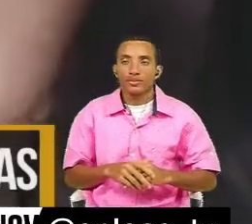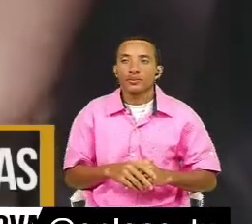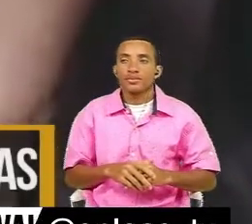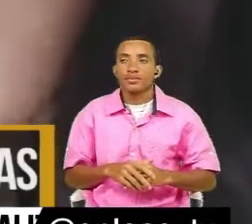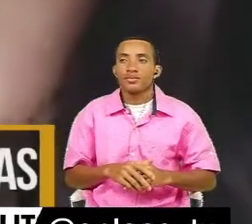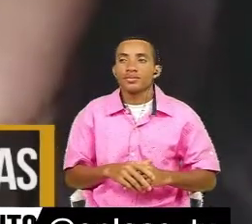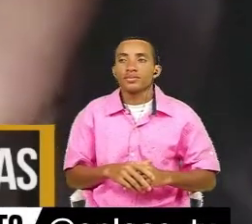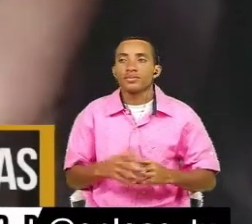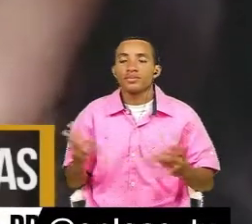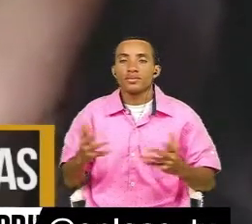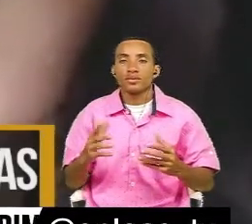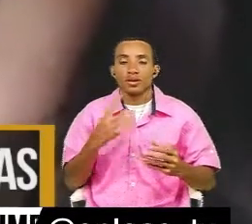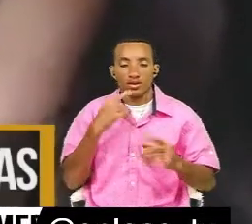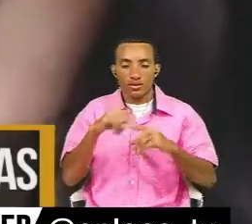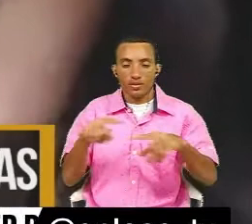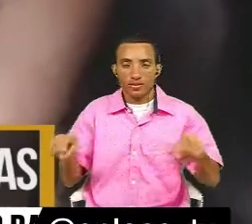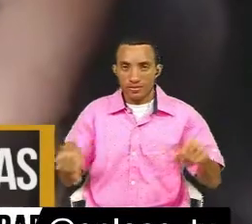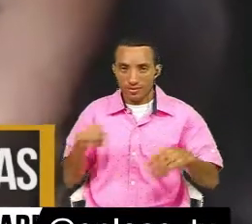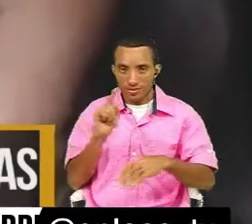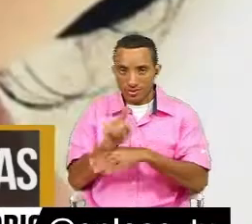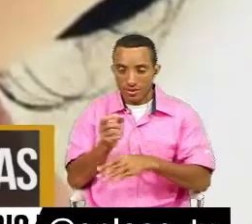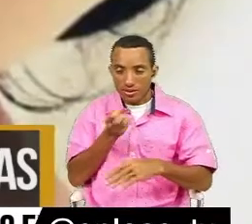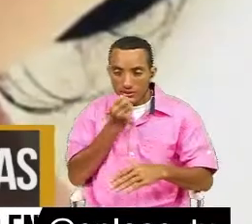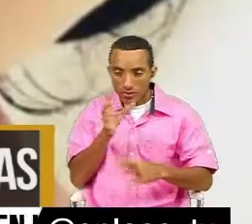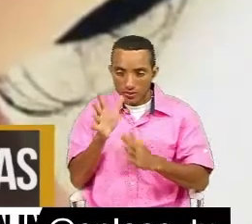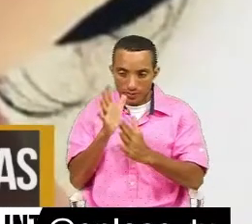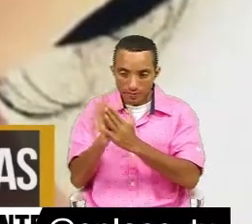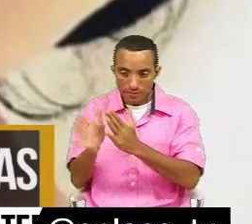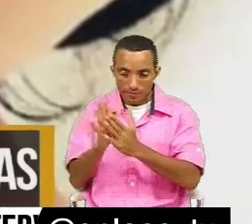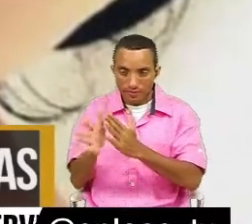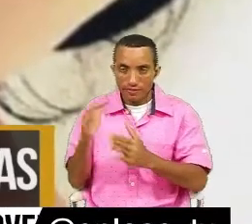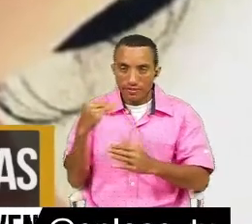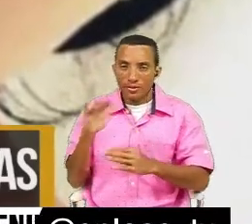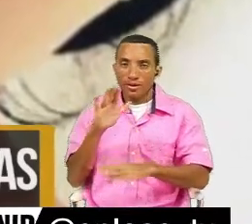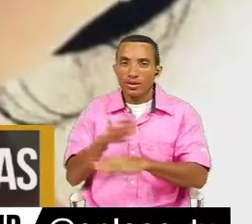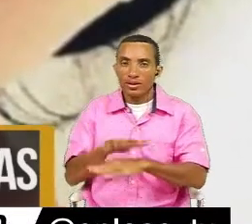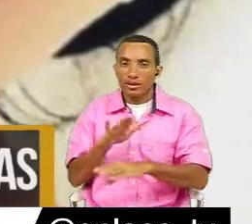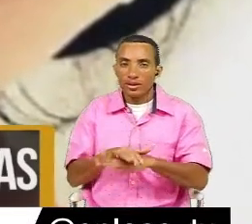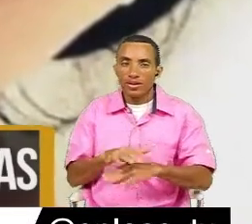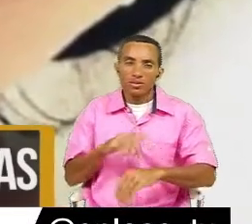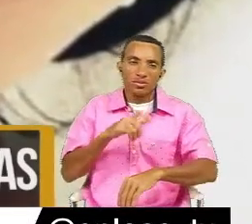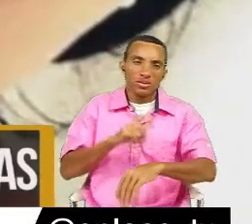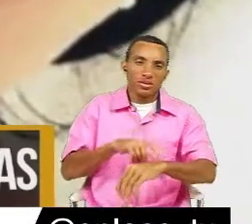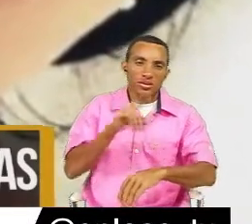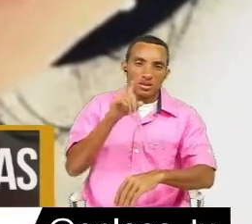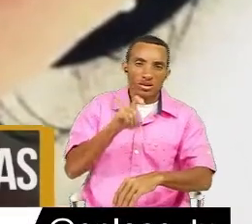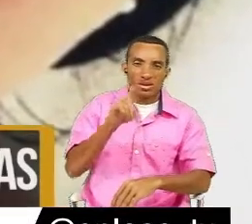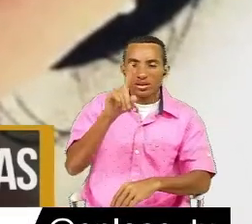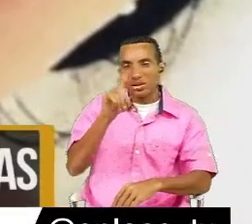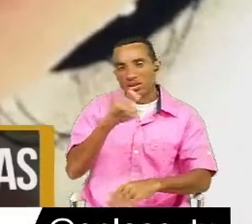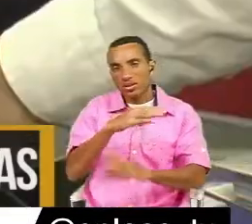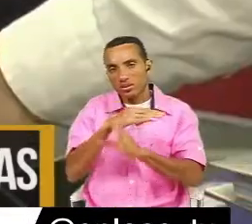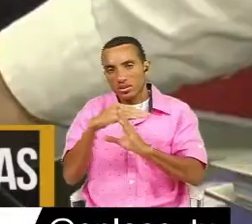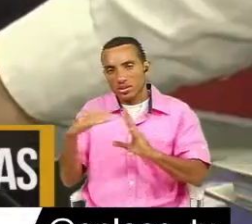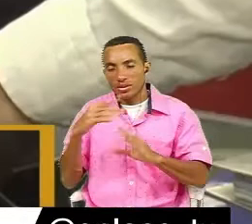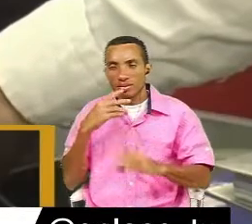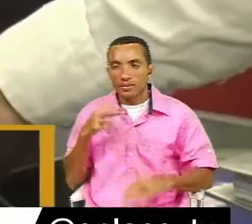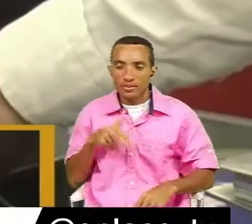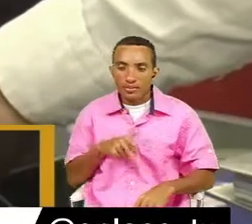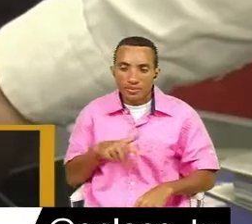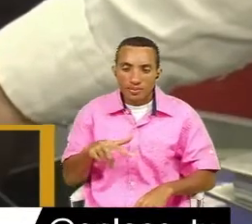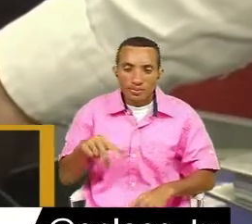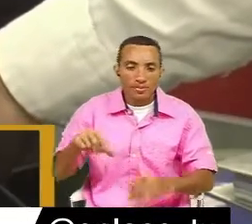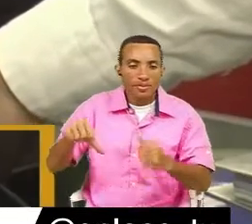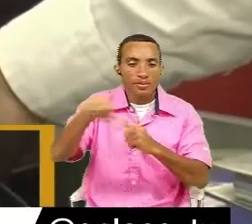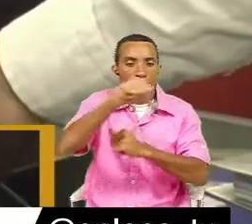en la fiscalía. Y nosotros esa tarde, después de cierta hora, como a las 6:30 algo, salimos a caminar los parques, a